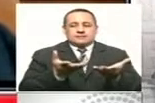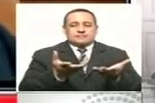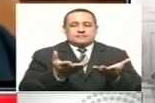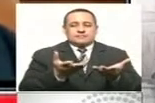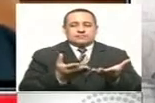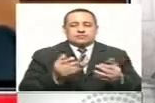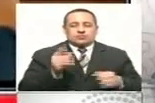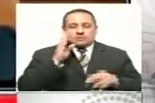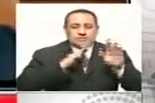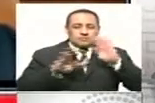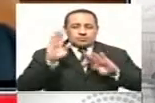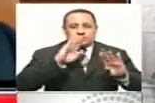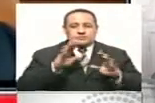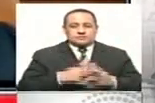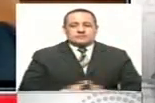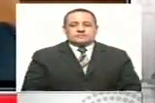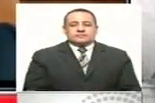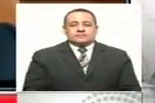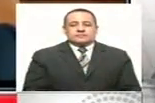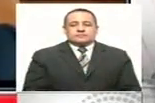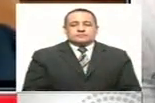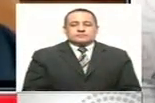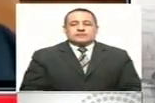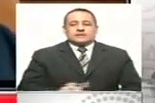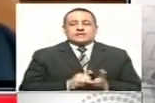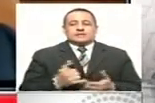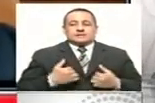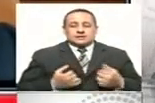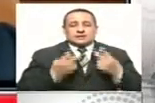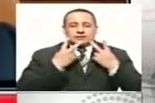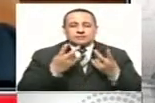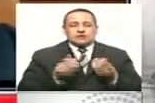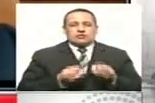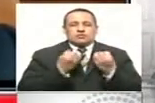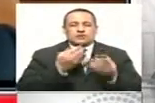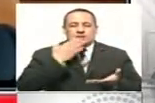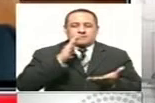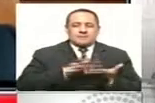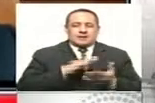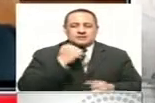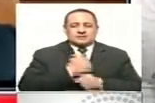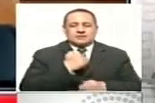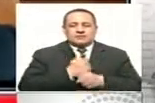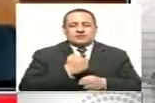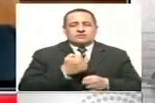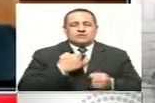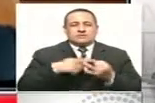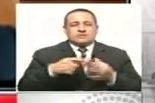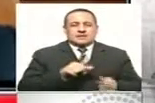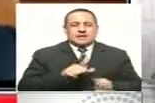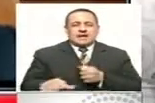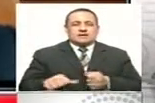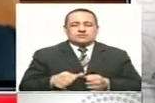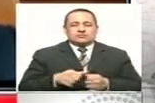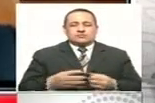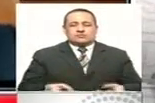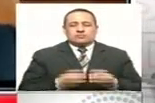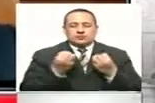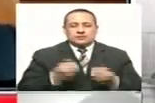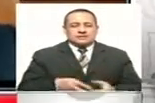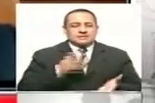una preocupación que tiene que ver con la ineficiencia en la ejecución del gasto, ya que es